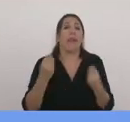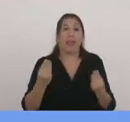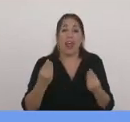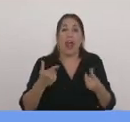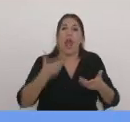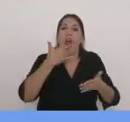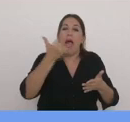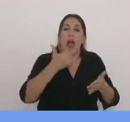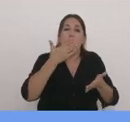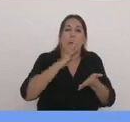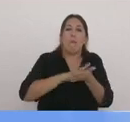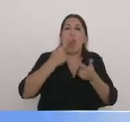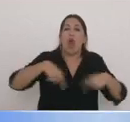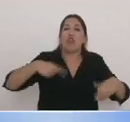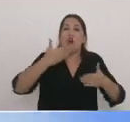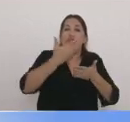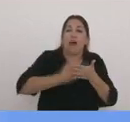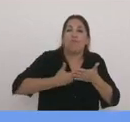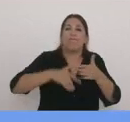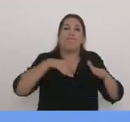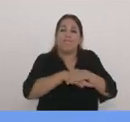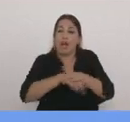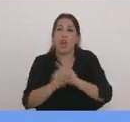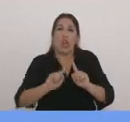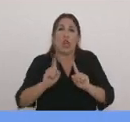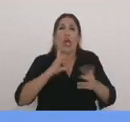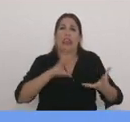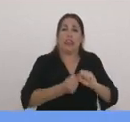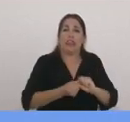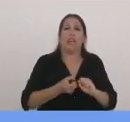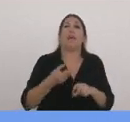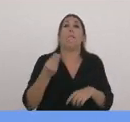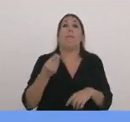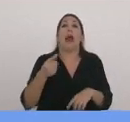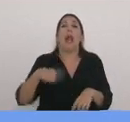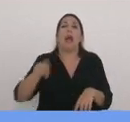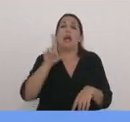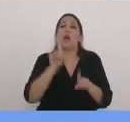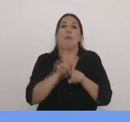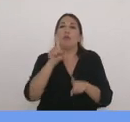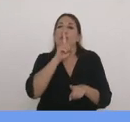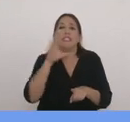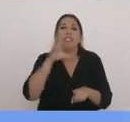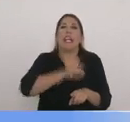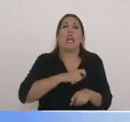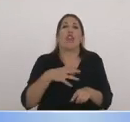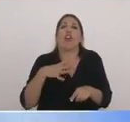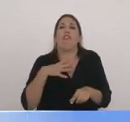registros para que no se sepa quiénes nos faltan y dónde están.